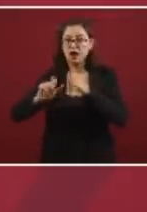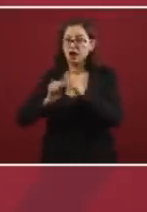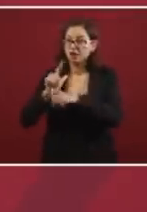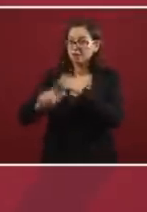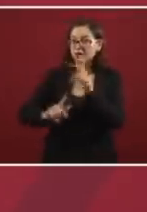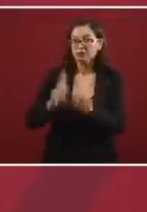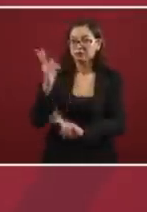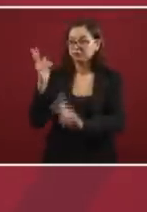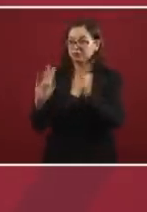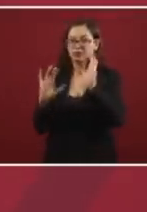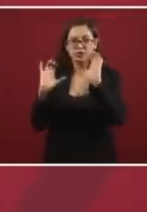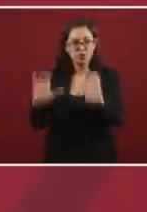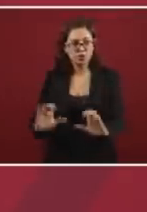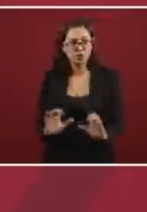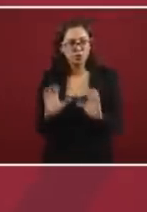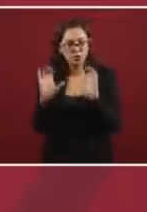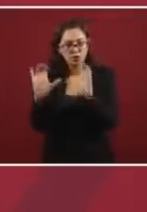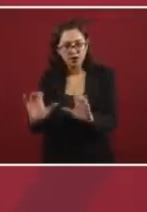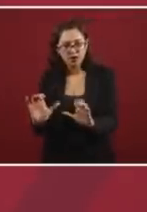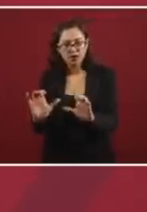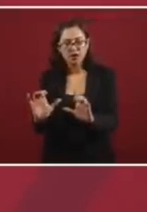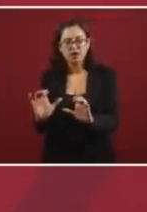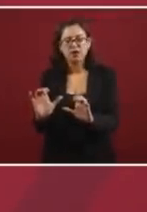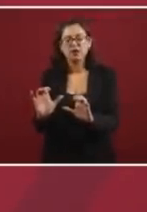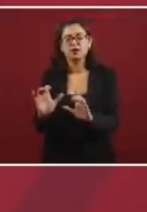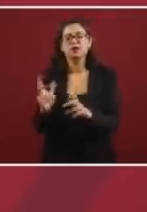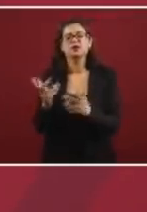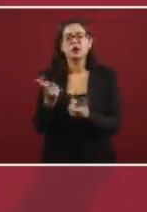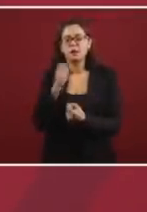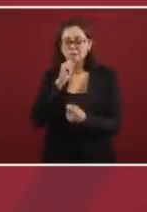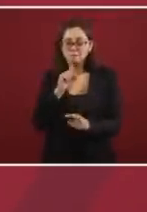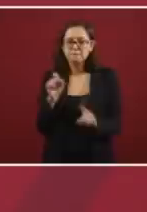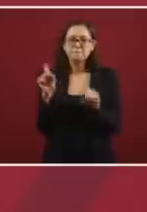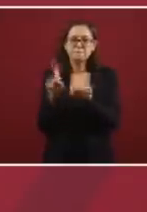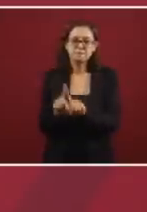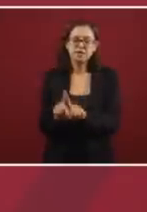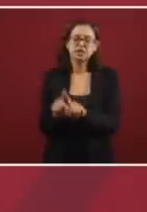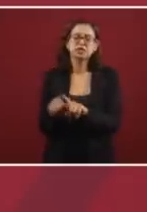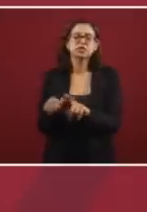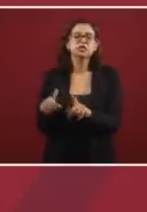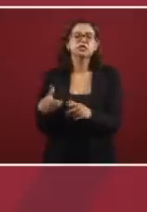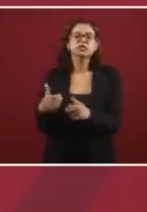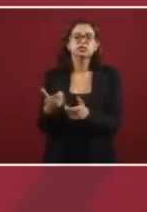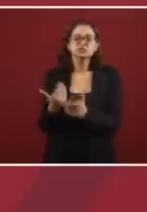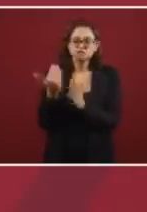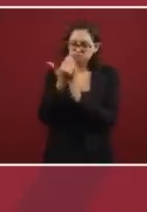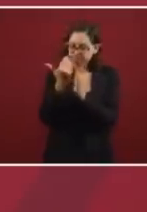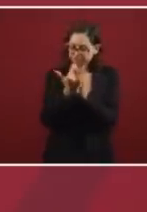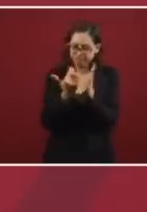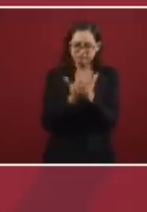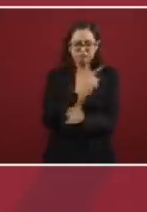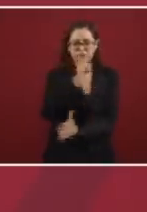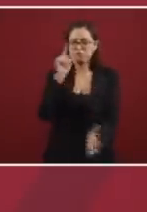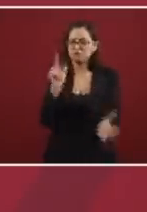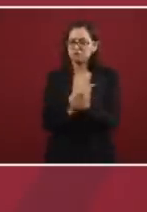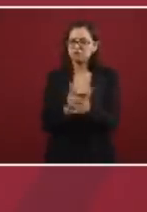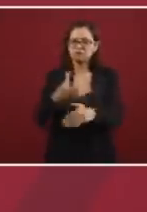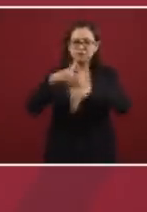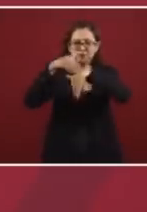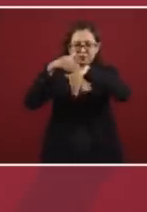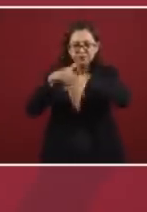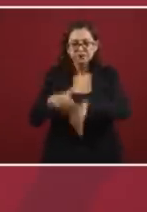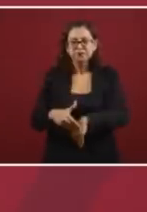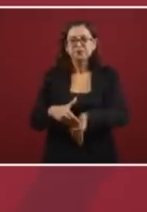cumplan con los procedimientos legales establecidos para